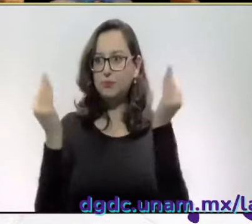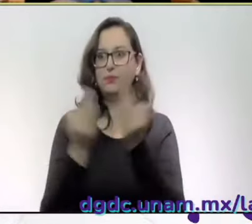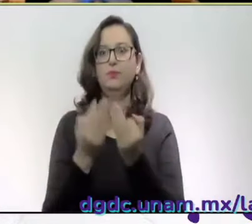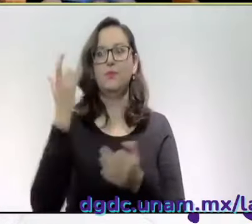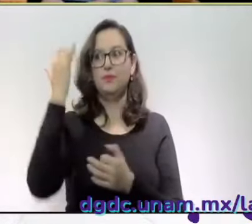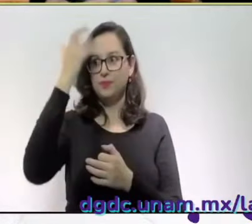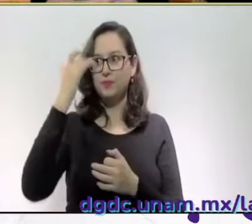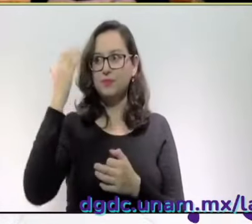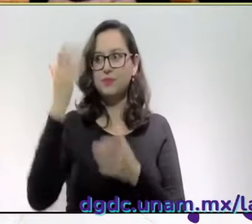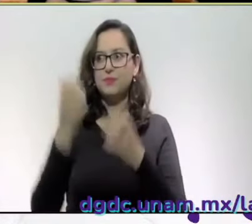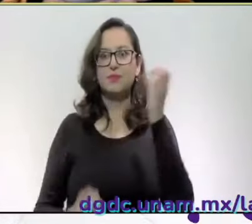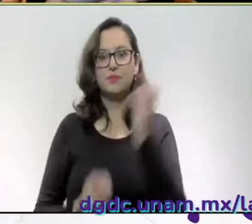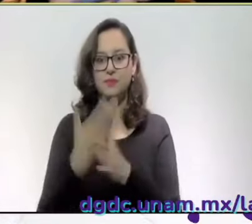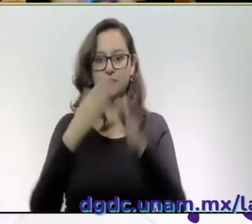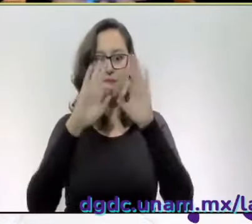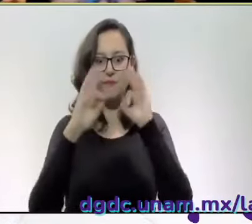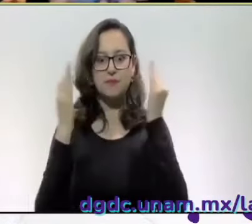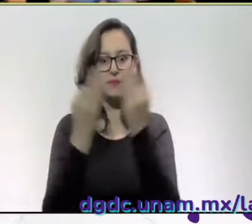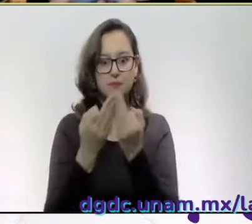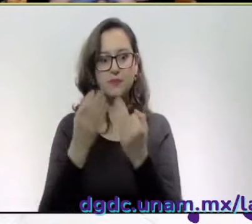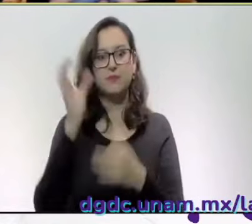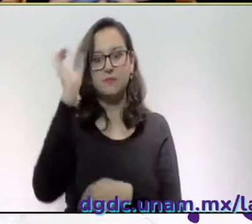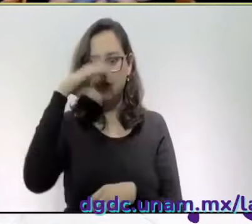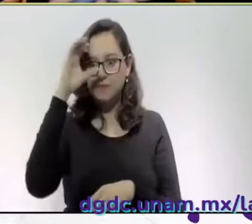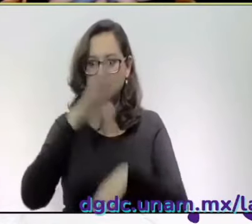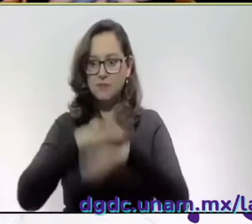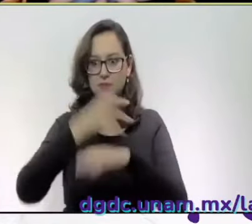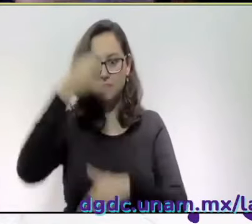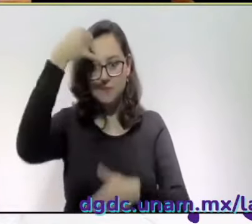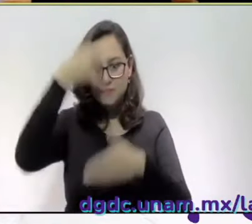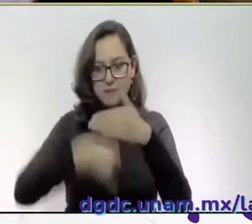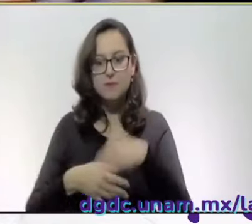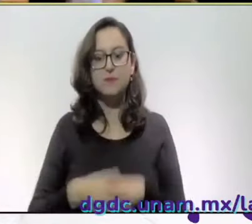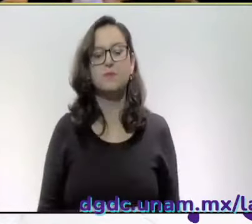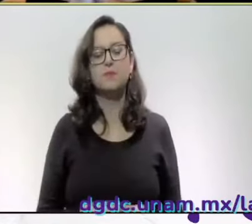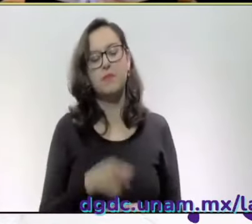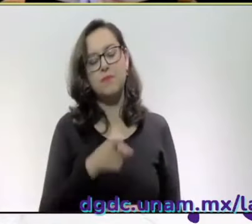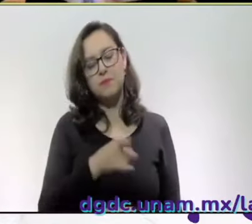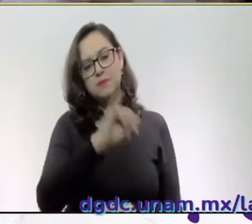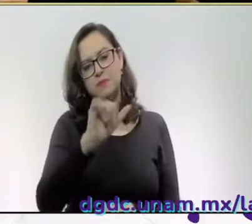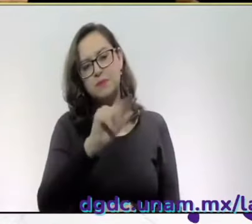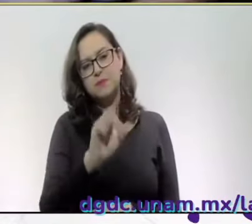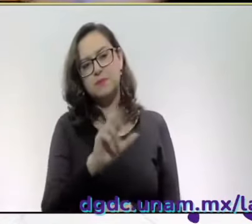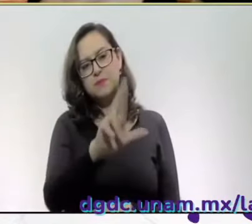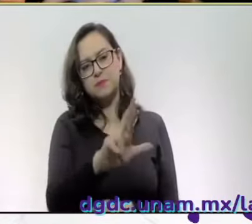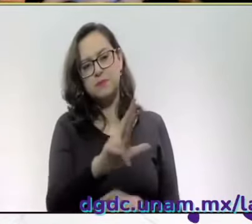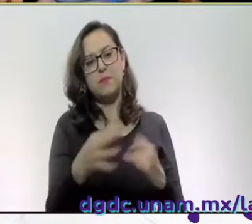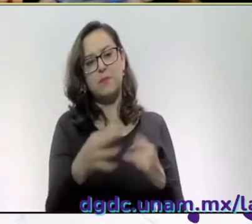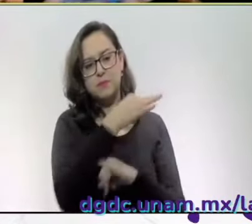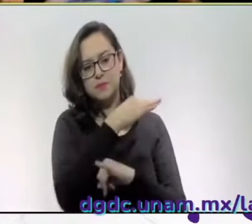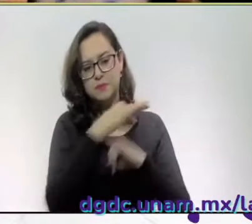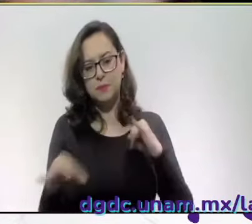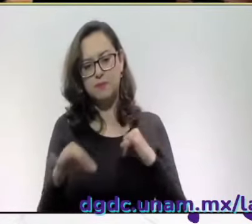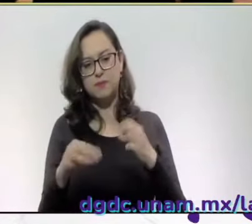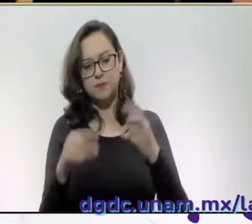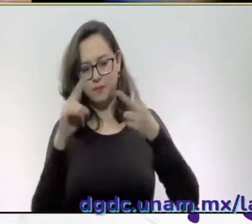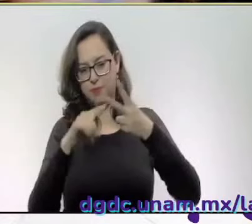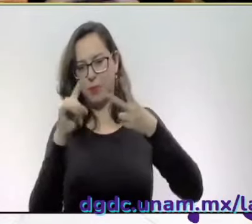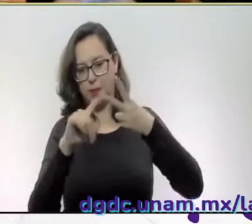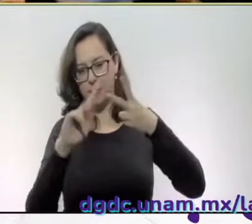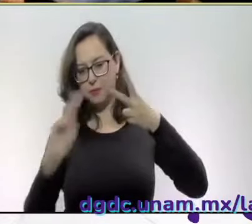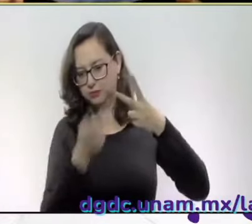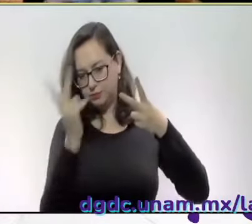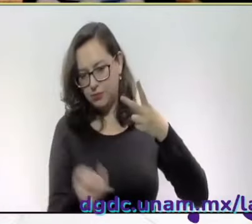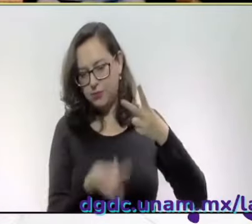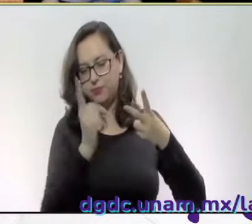hacer ciencia, ¿no? En función de más cosas. Javier, quiero terminar contigo este paquete de segundo bloque para pasar a las